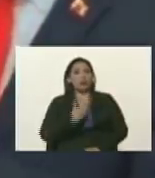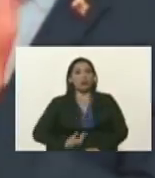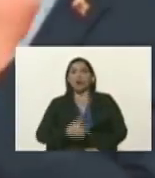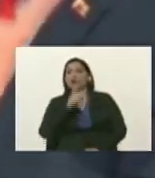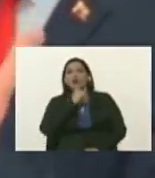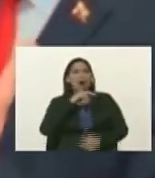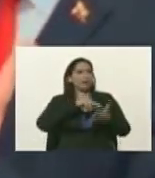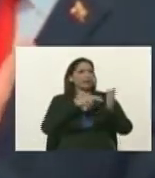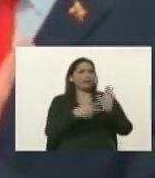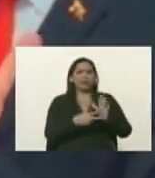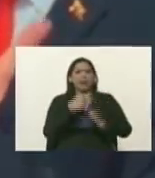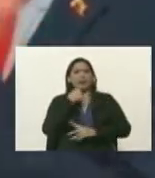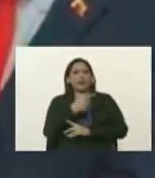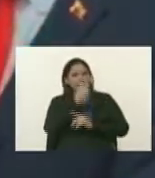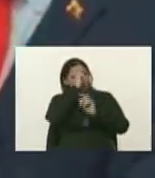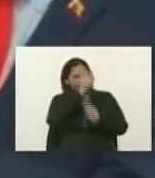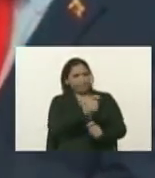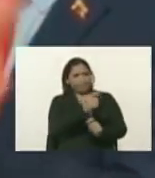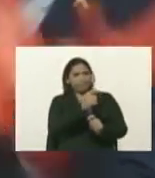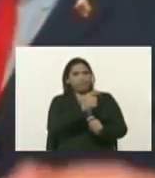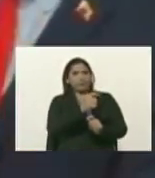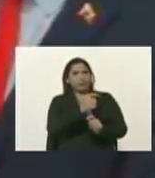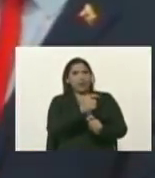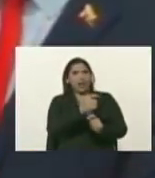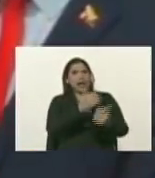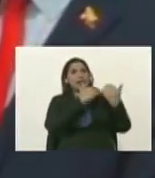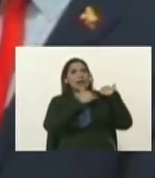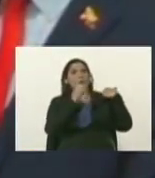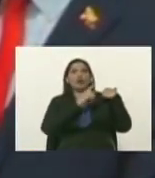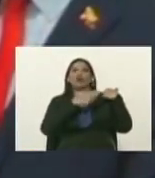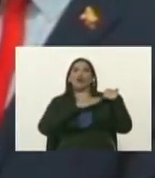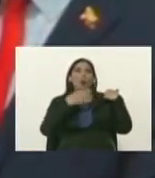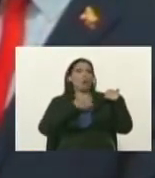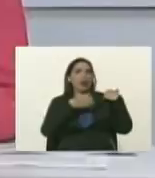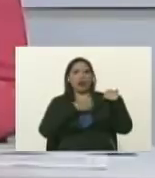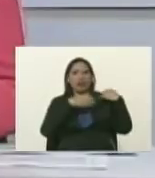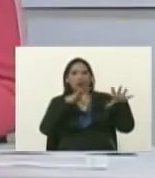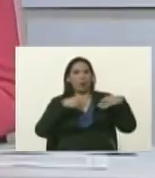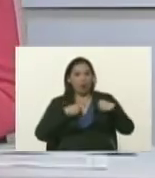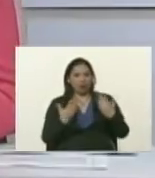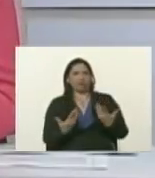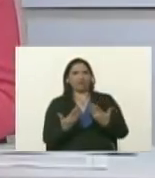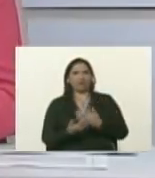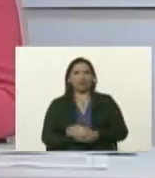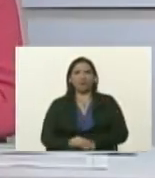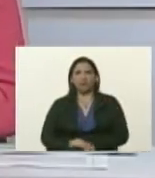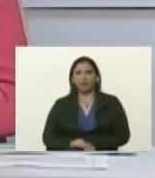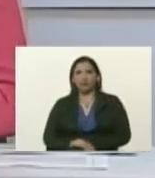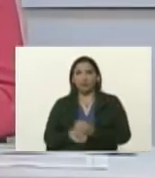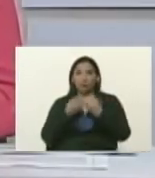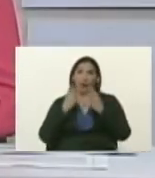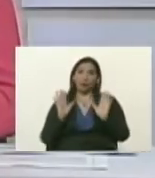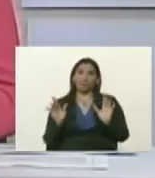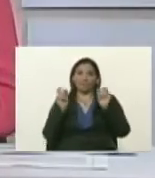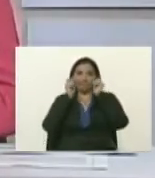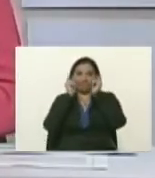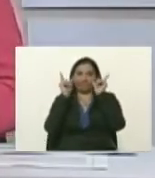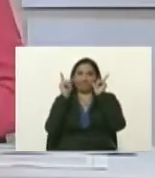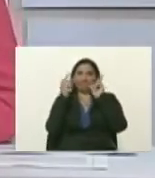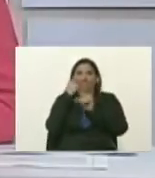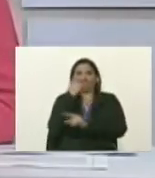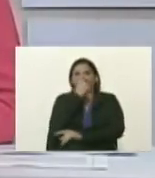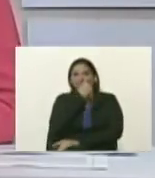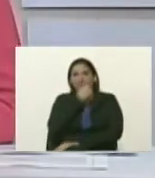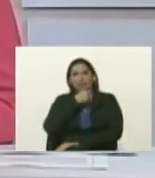sentido práctico designar a un cargo que no va a poder tomar posesión. Bueno, ¿cómo te quedaron los ojos,